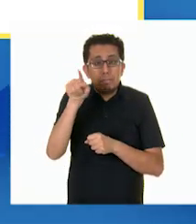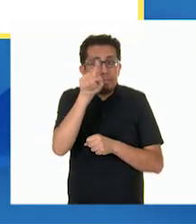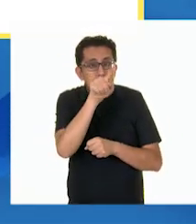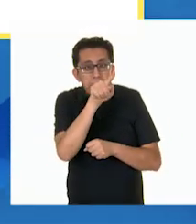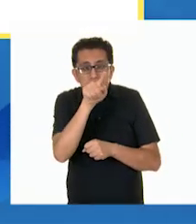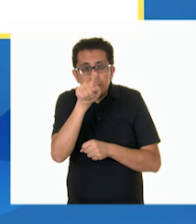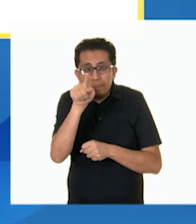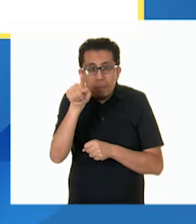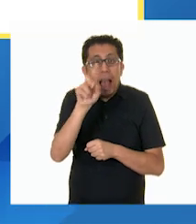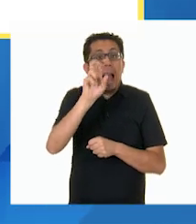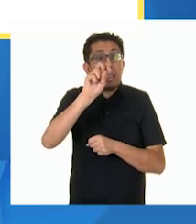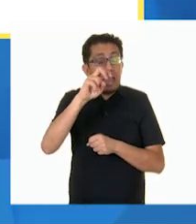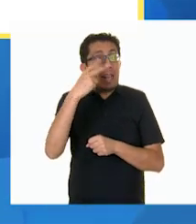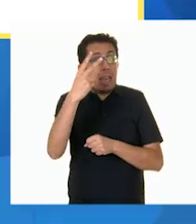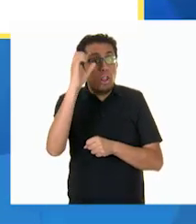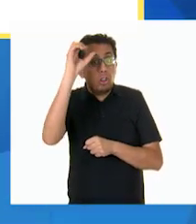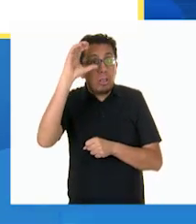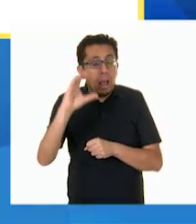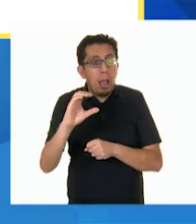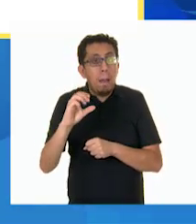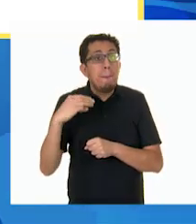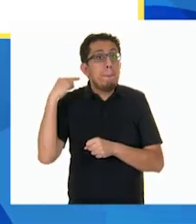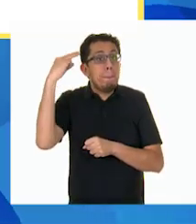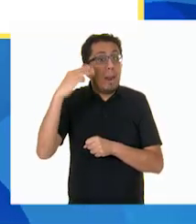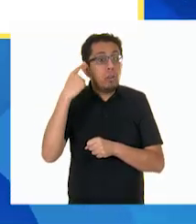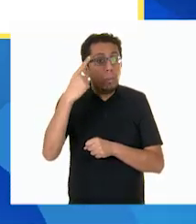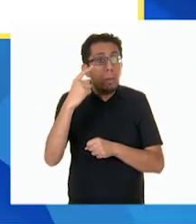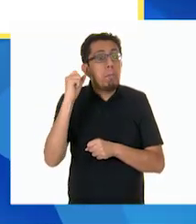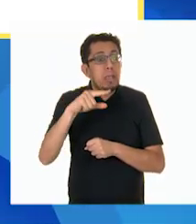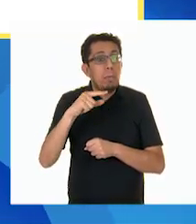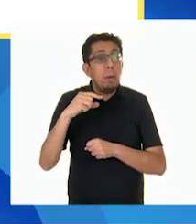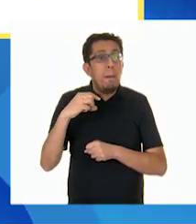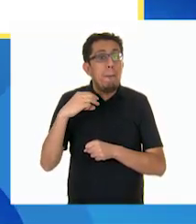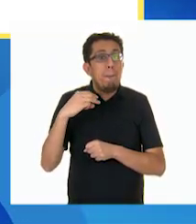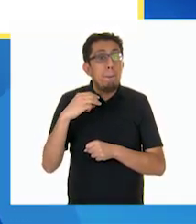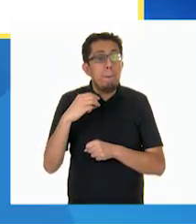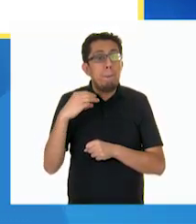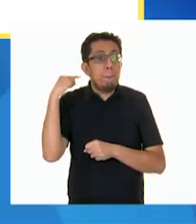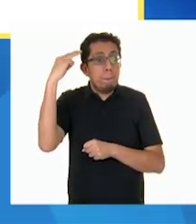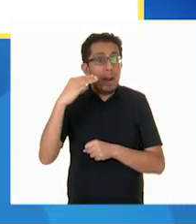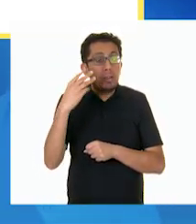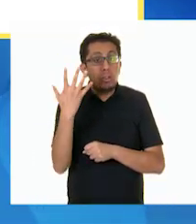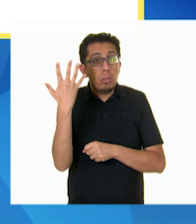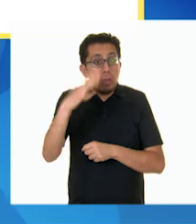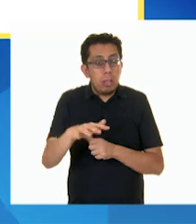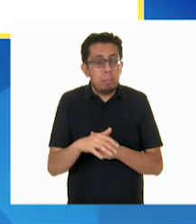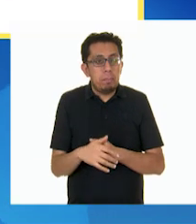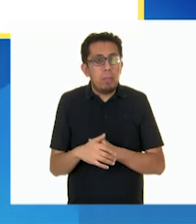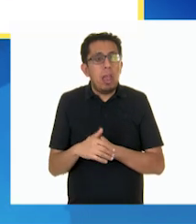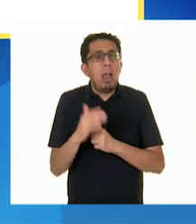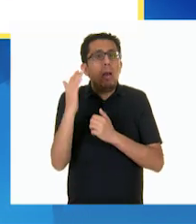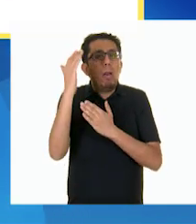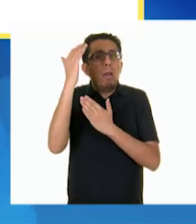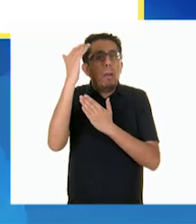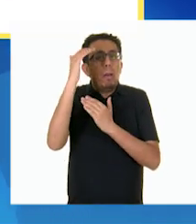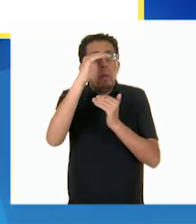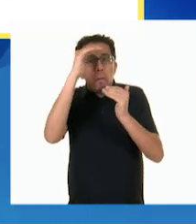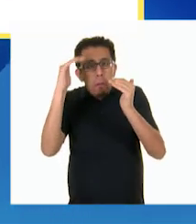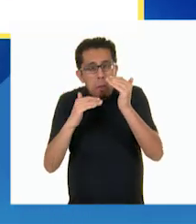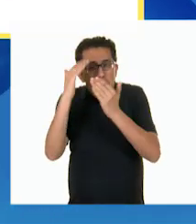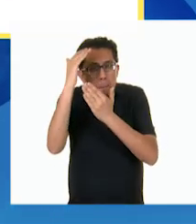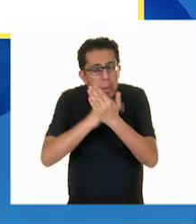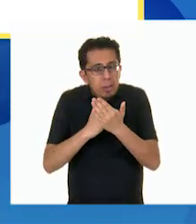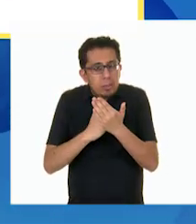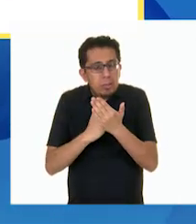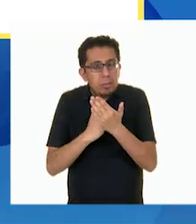un 32 grados centígrados en marzo primero y en marzo 10. Entonces recordemos esas dos fechas. ¿Y la mínima? A ver, vamos a ver. Es